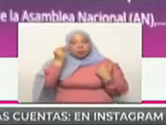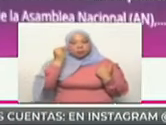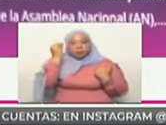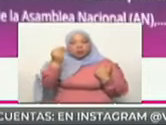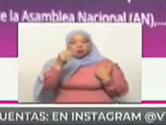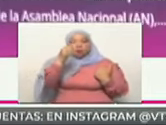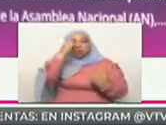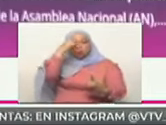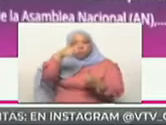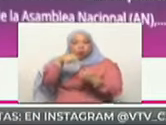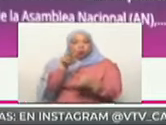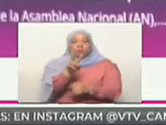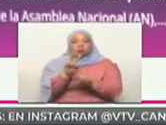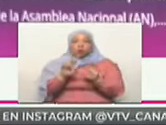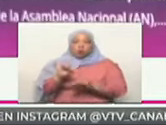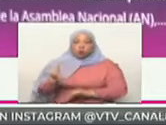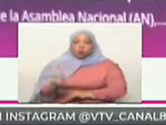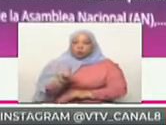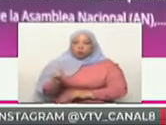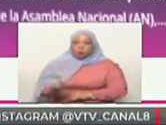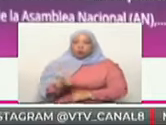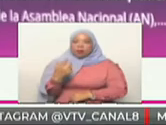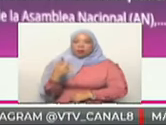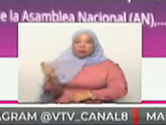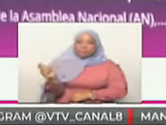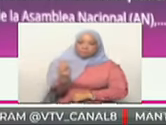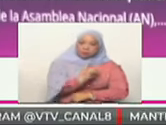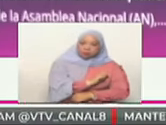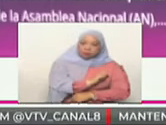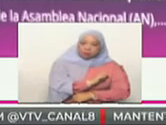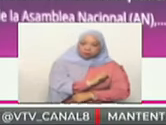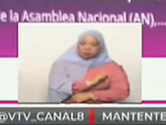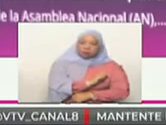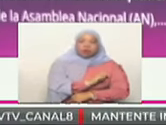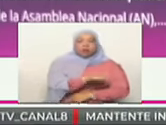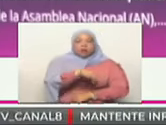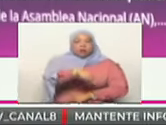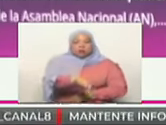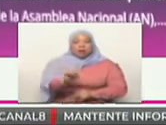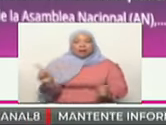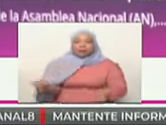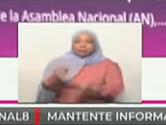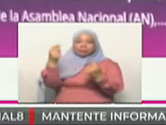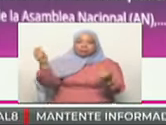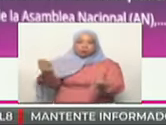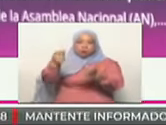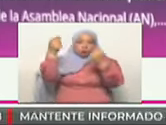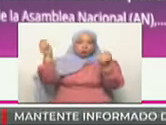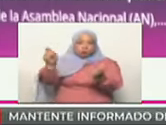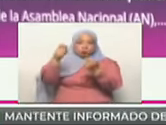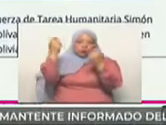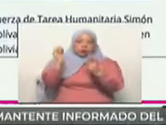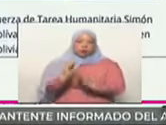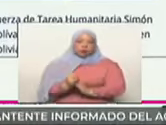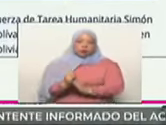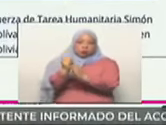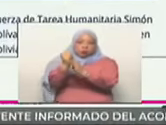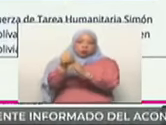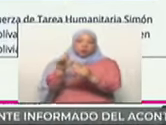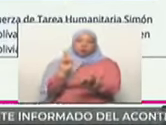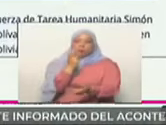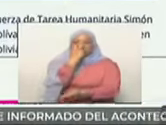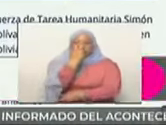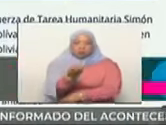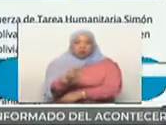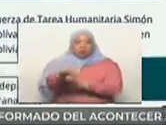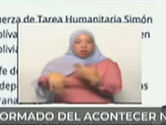desde el pasado 28 de julio, se han cumplido 3 meses, presidente, desde esta campaña que usted lideró, que visitó tantos